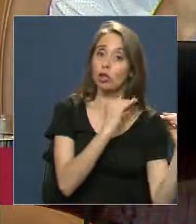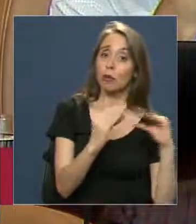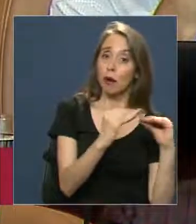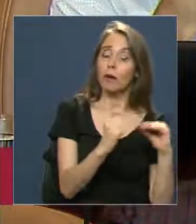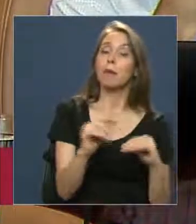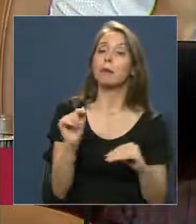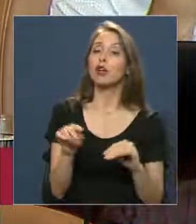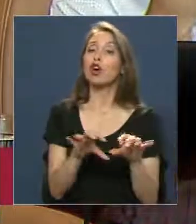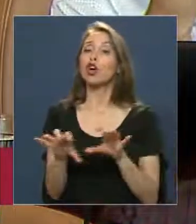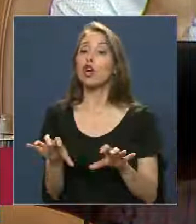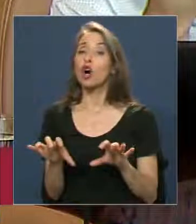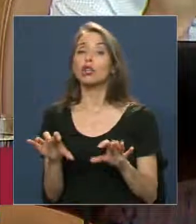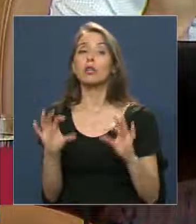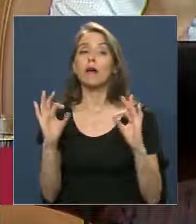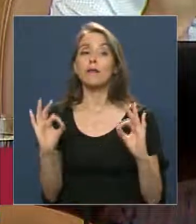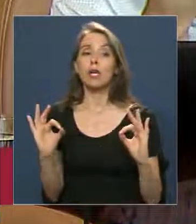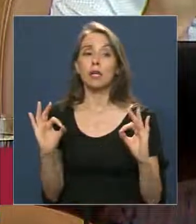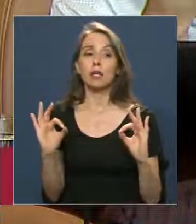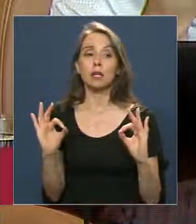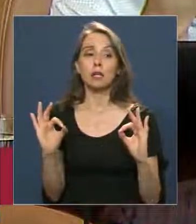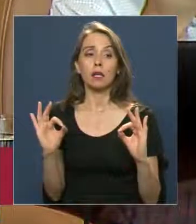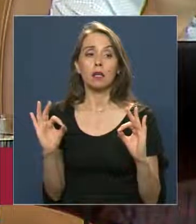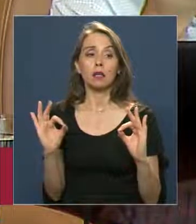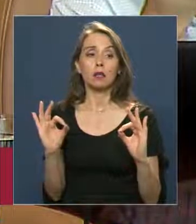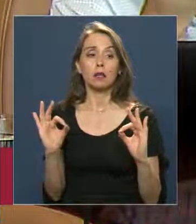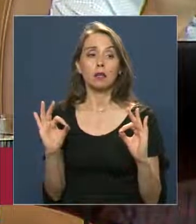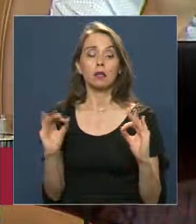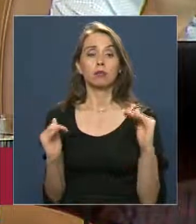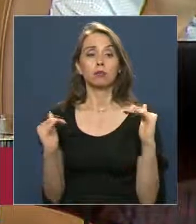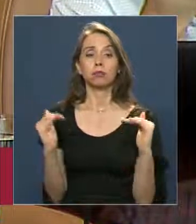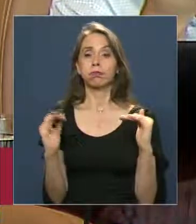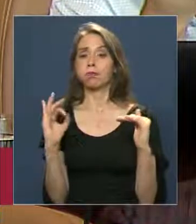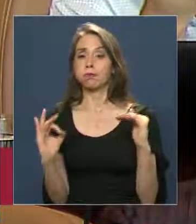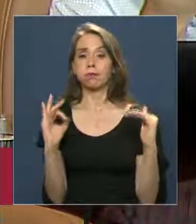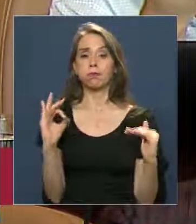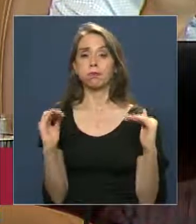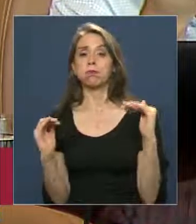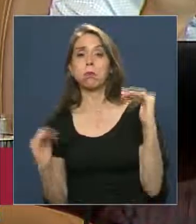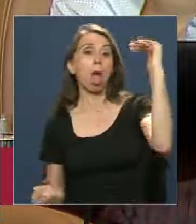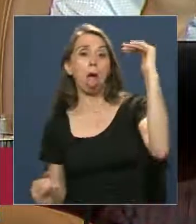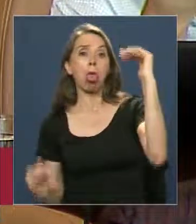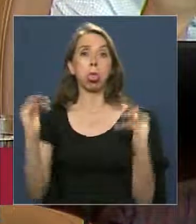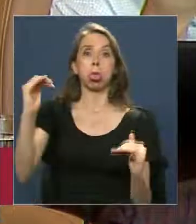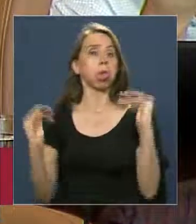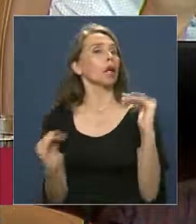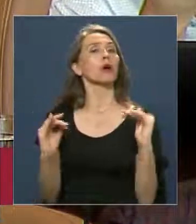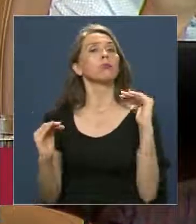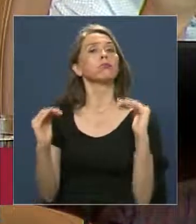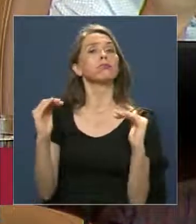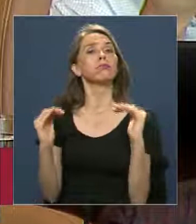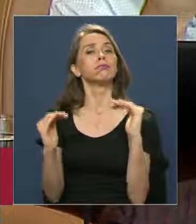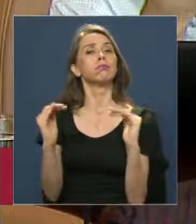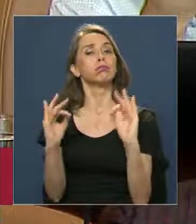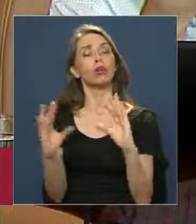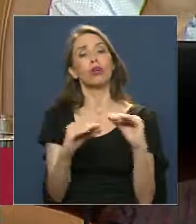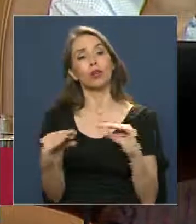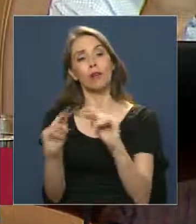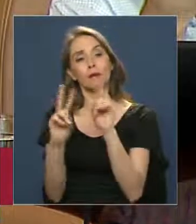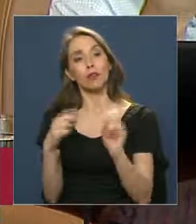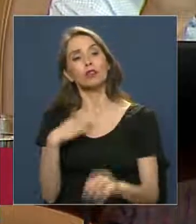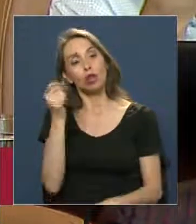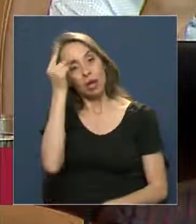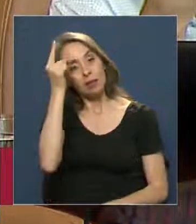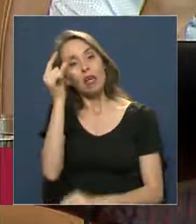poner las cosas en su debido cierto peso y balancear lo que estamos tratando. Y entiendo perfectamente los